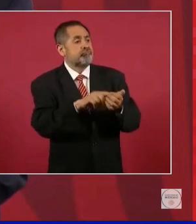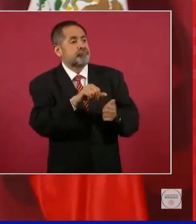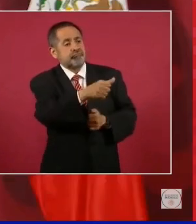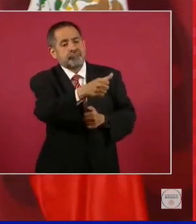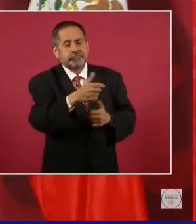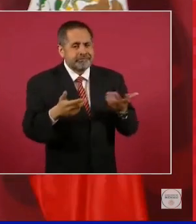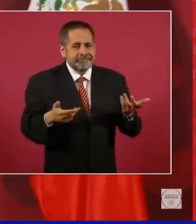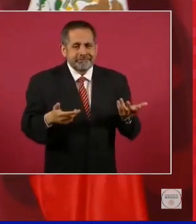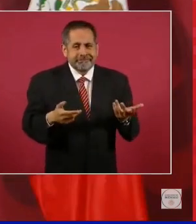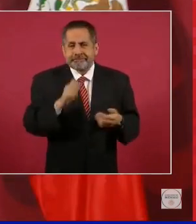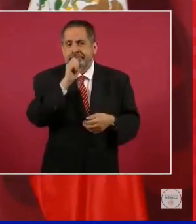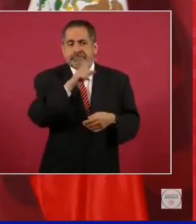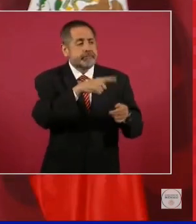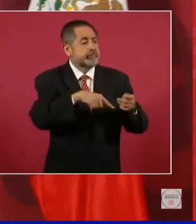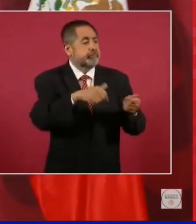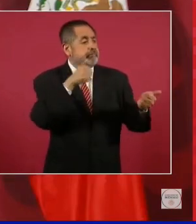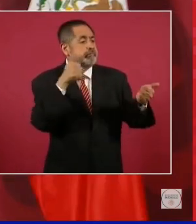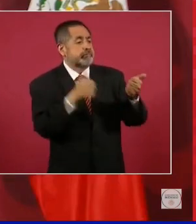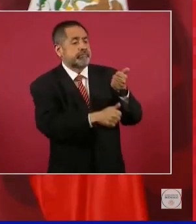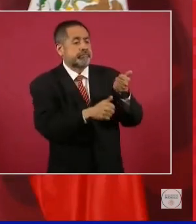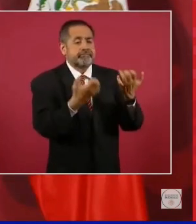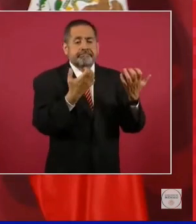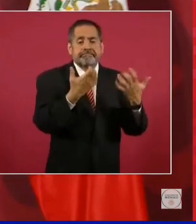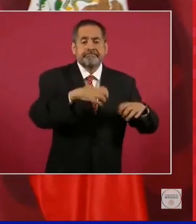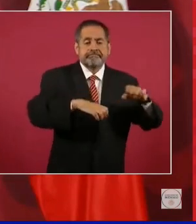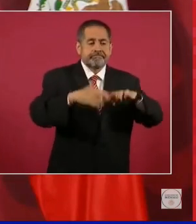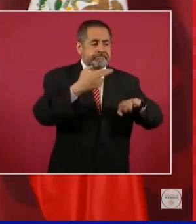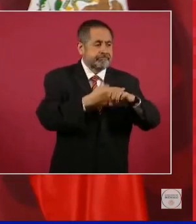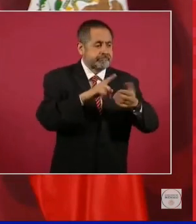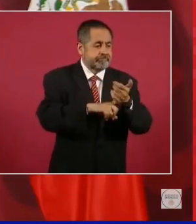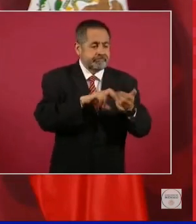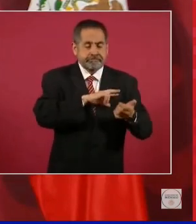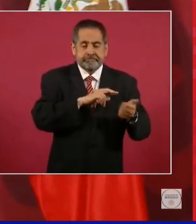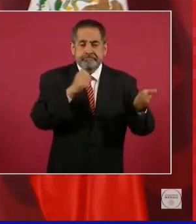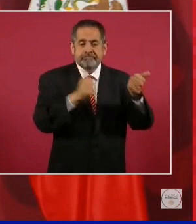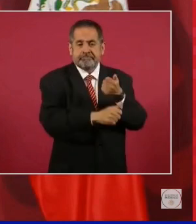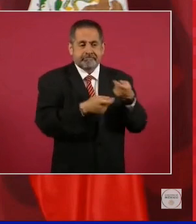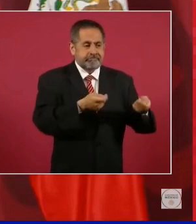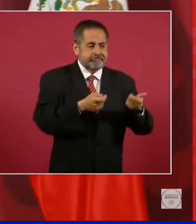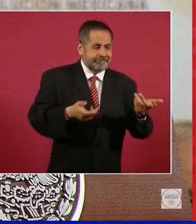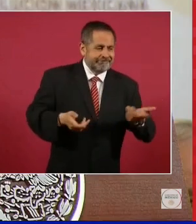y están también al servicio de las empresas particulares.